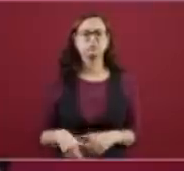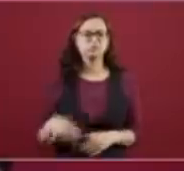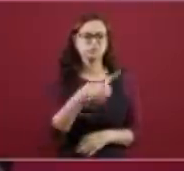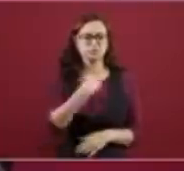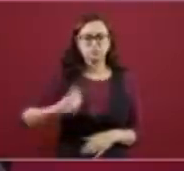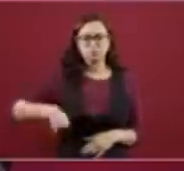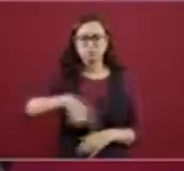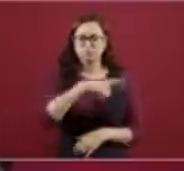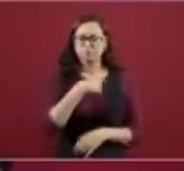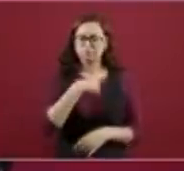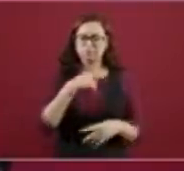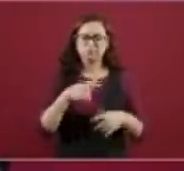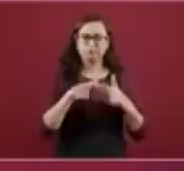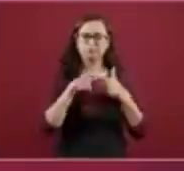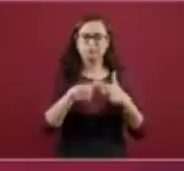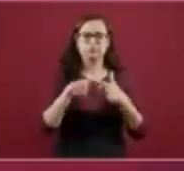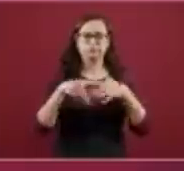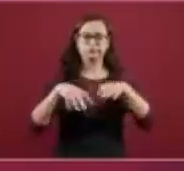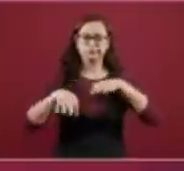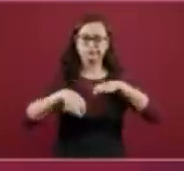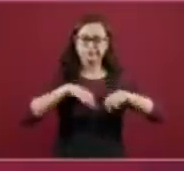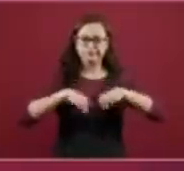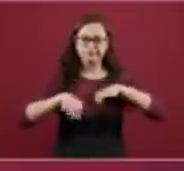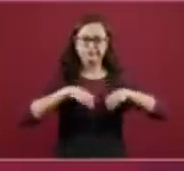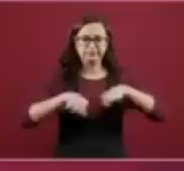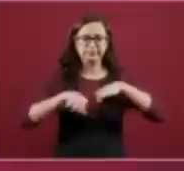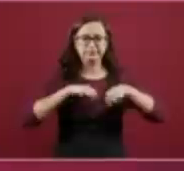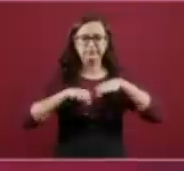trabajando para la